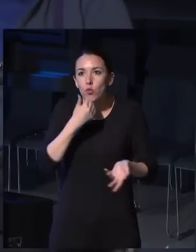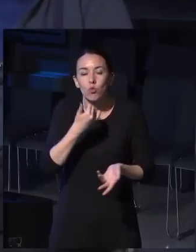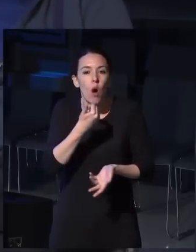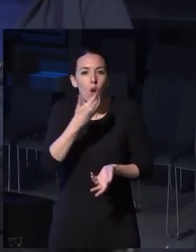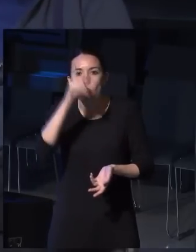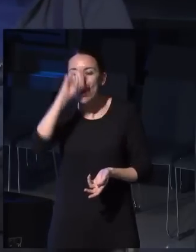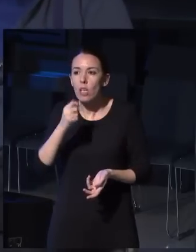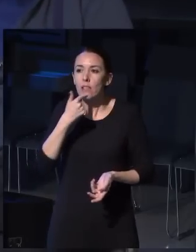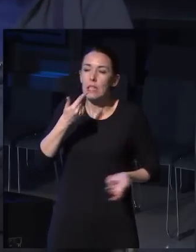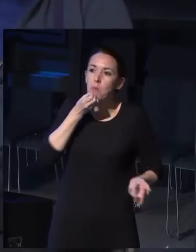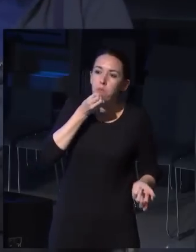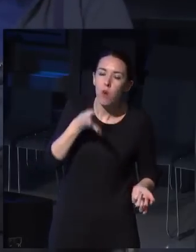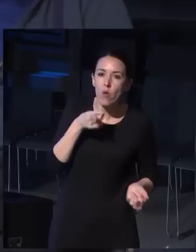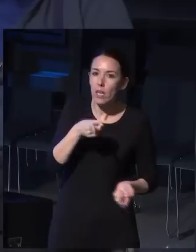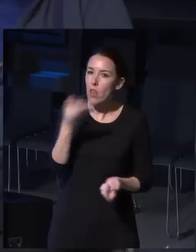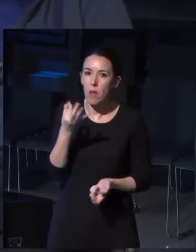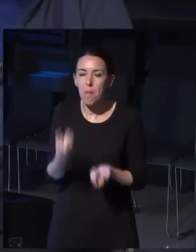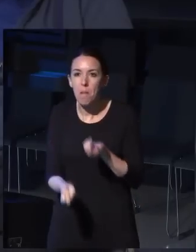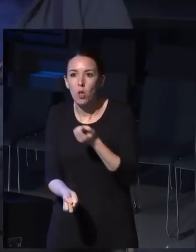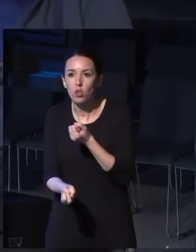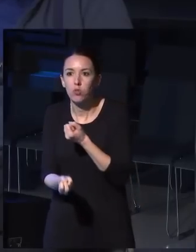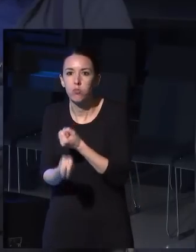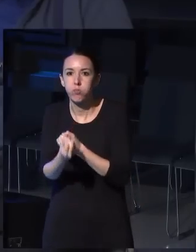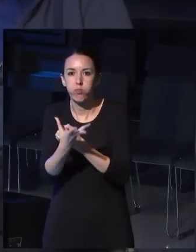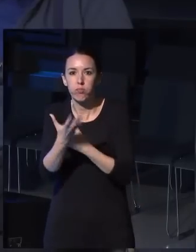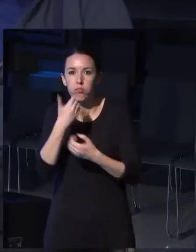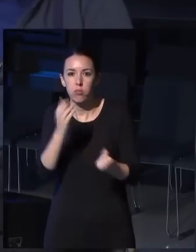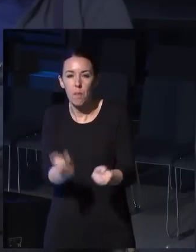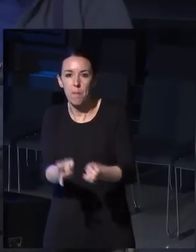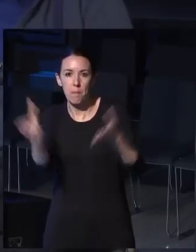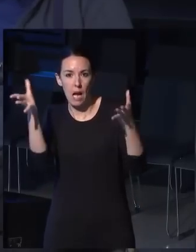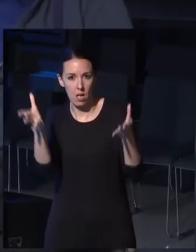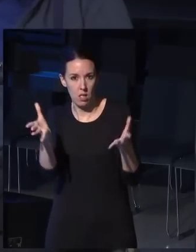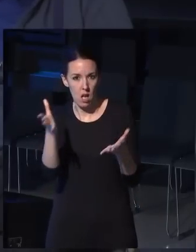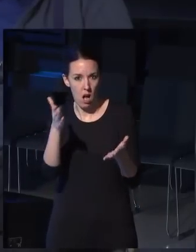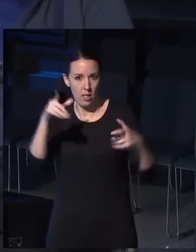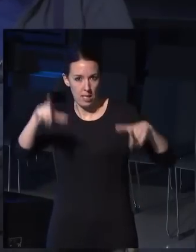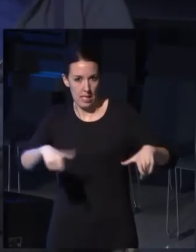el cual, yo qué sé, dijiste, bueno, aquí hay que crear el duende en el estudio, ¿no?